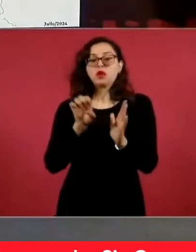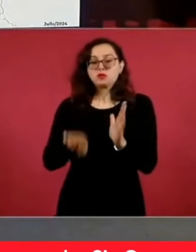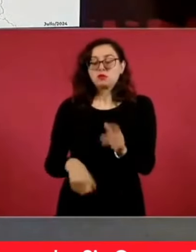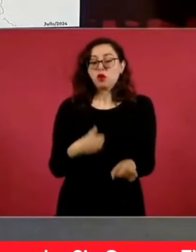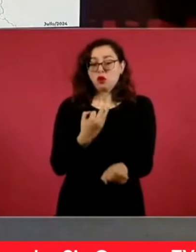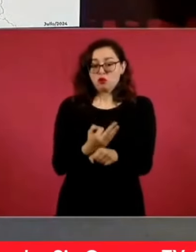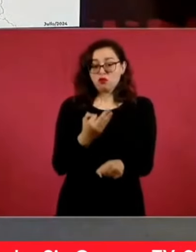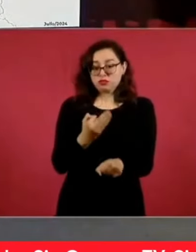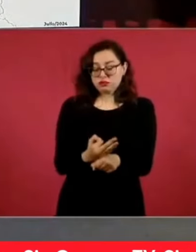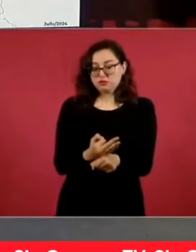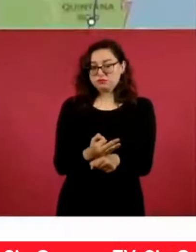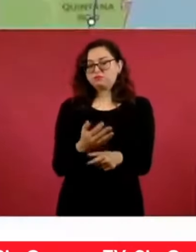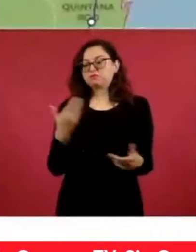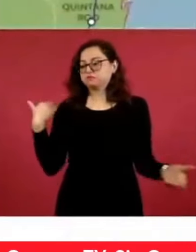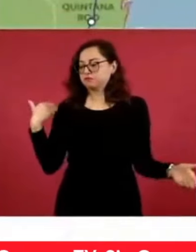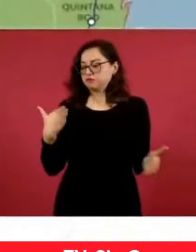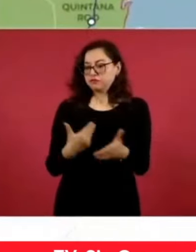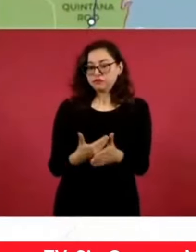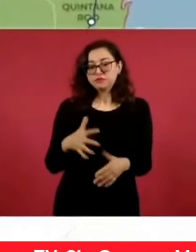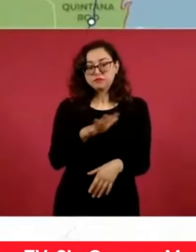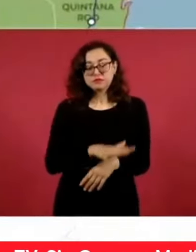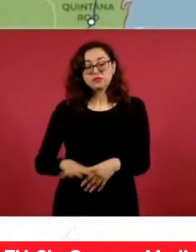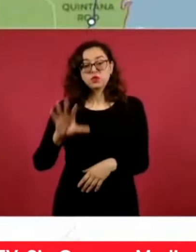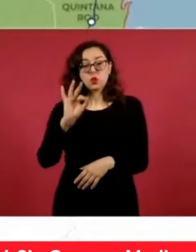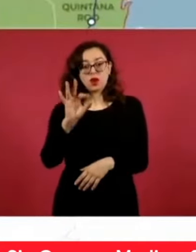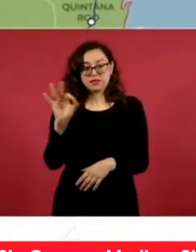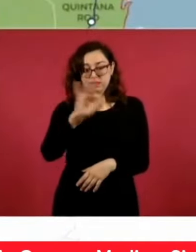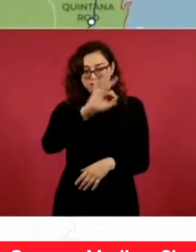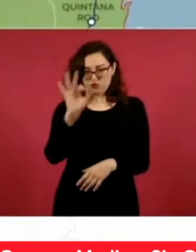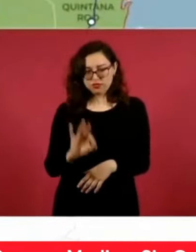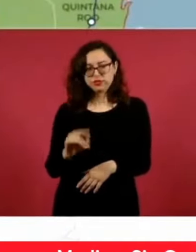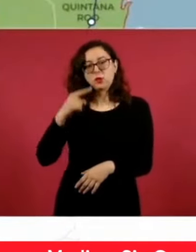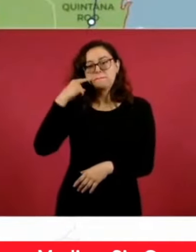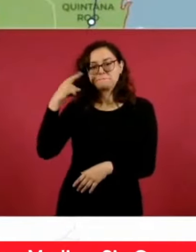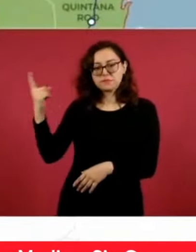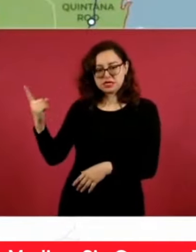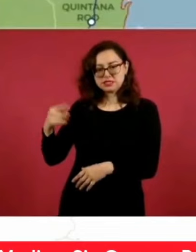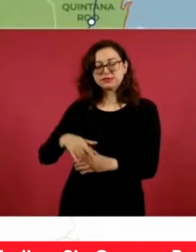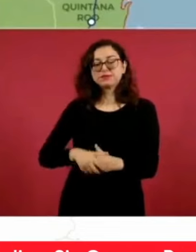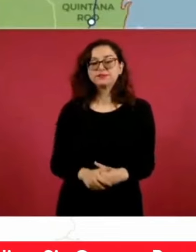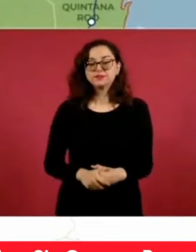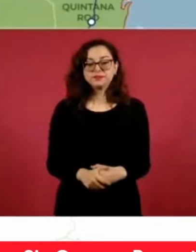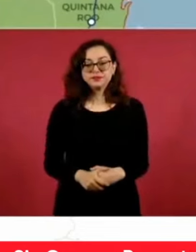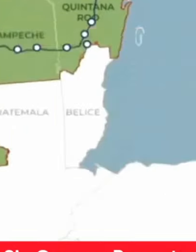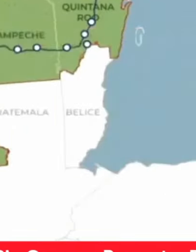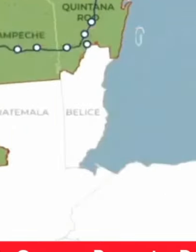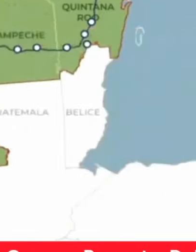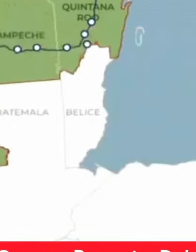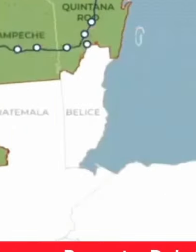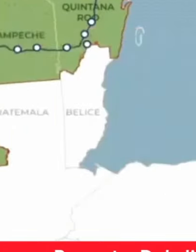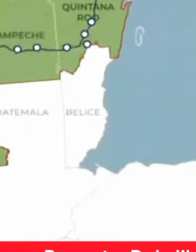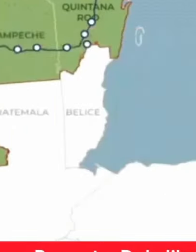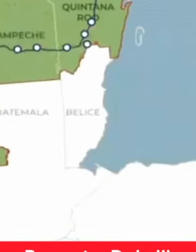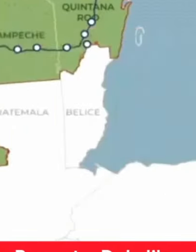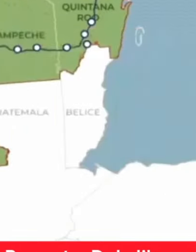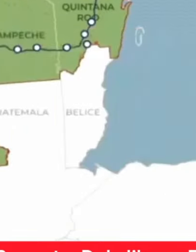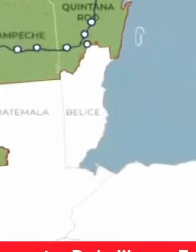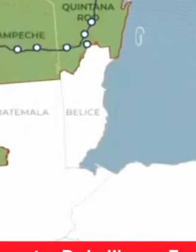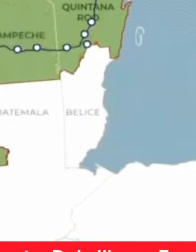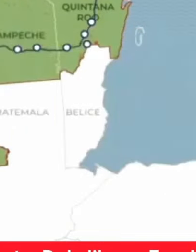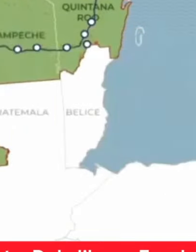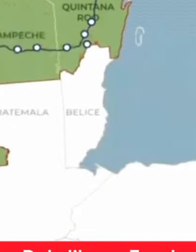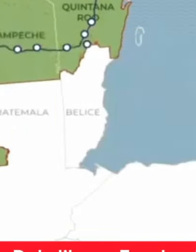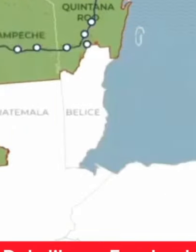40% de crecimiento las zonas urbanas seguiría en esa misma tendencial Incluso incrementando el 2020 2030